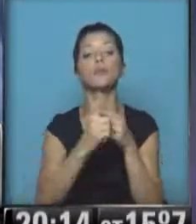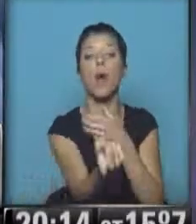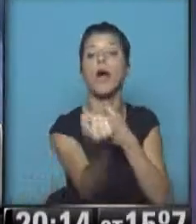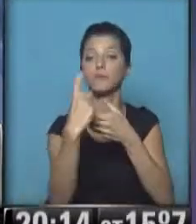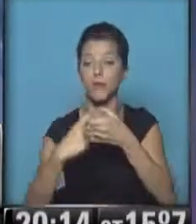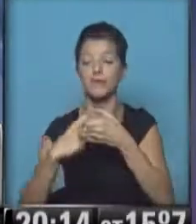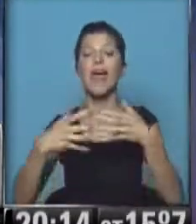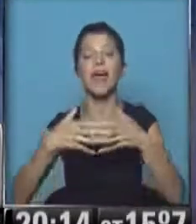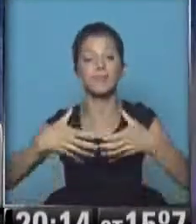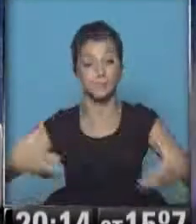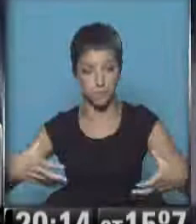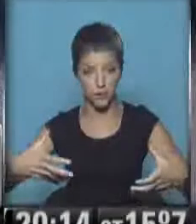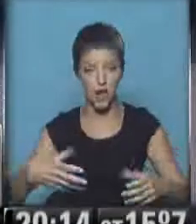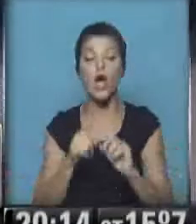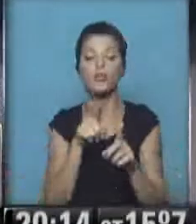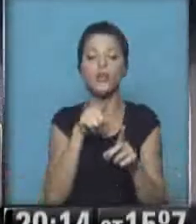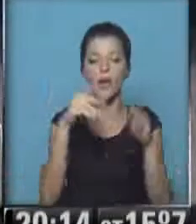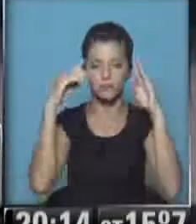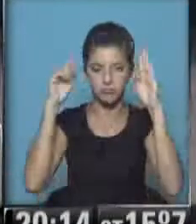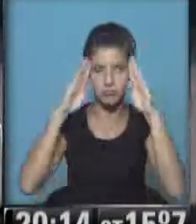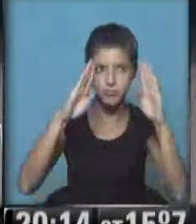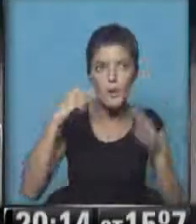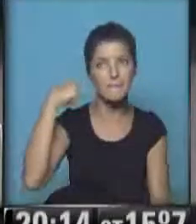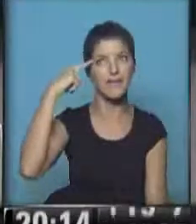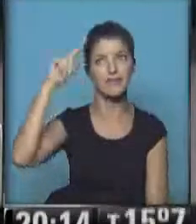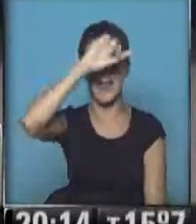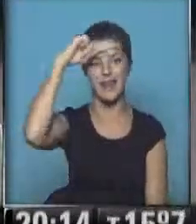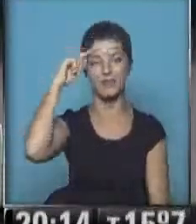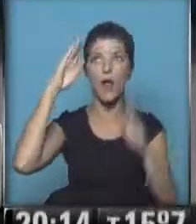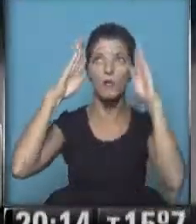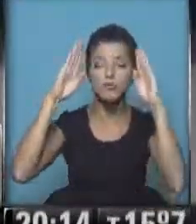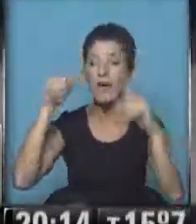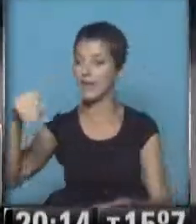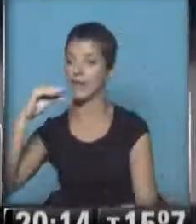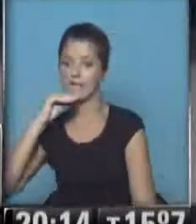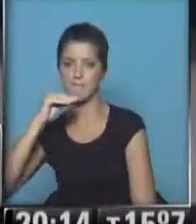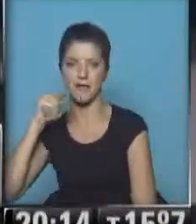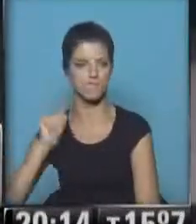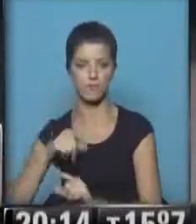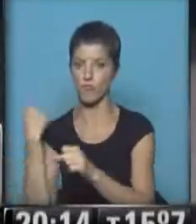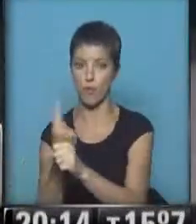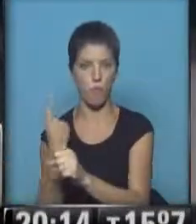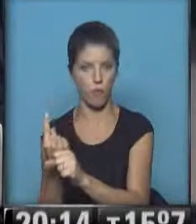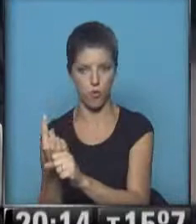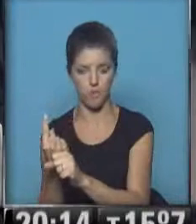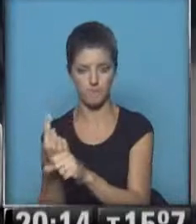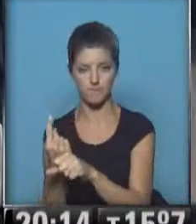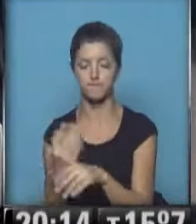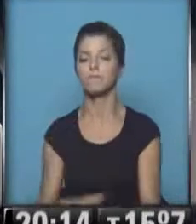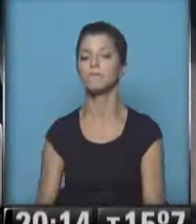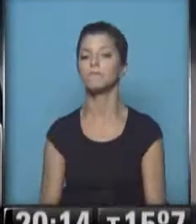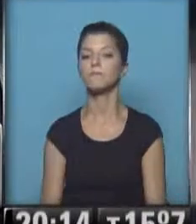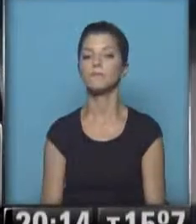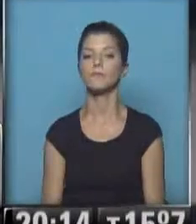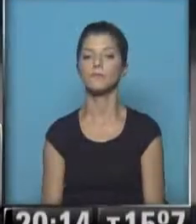elisa carrió con lo cual le dio una proyección nacional que macri que massa no había podido conseguir y empezó a tener